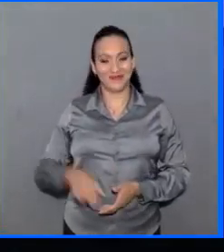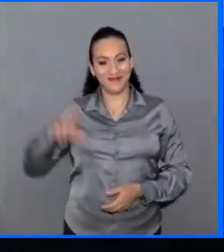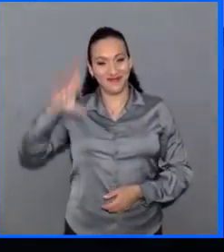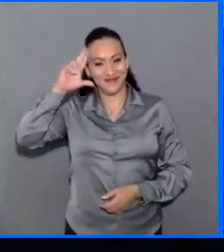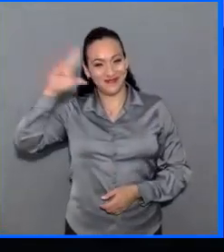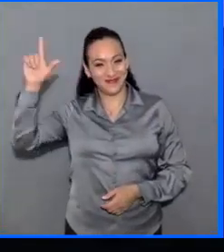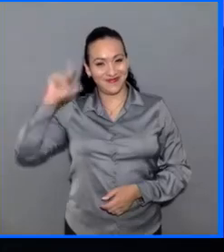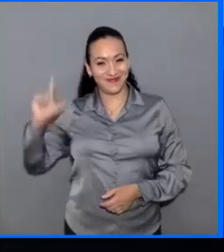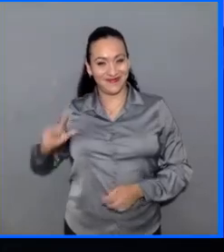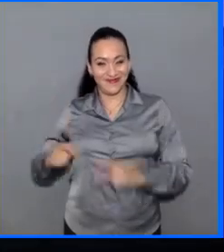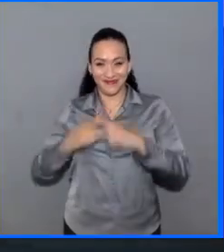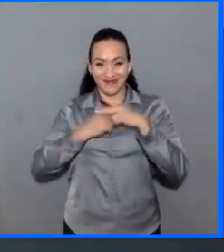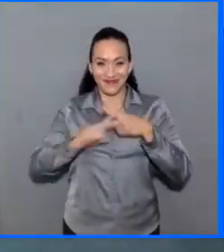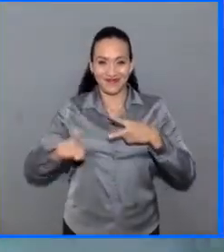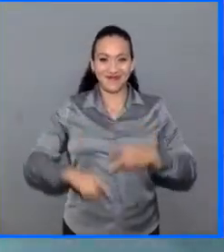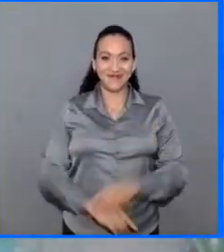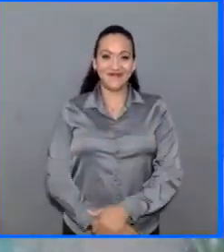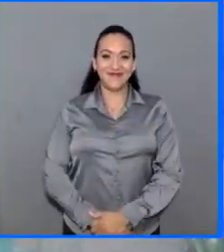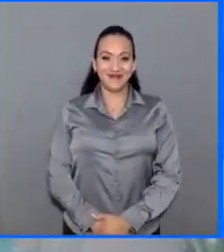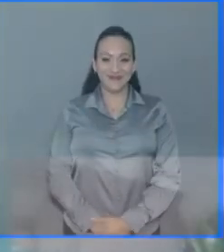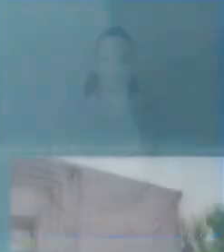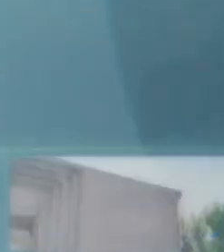así como iniciamos.